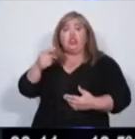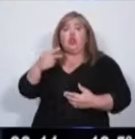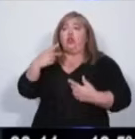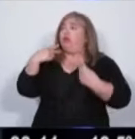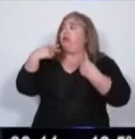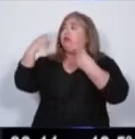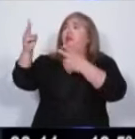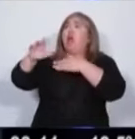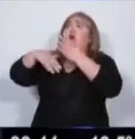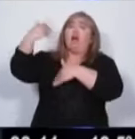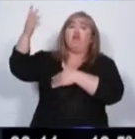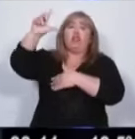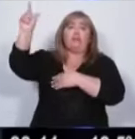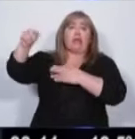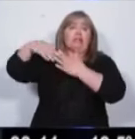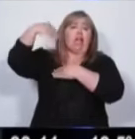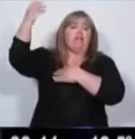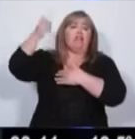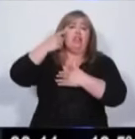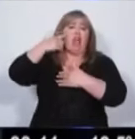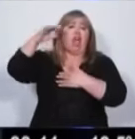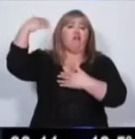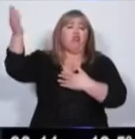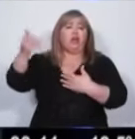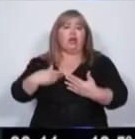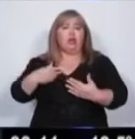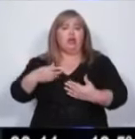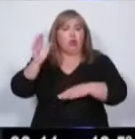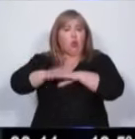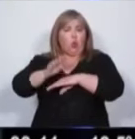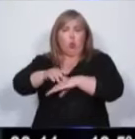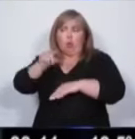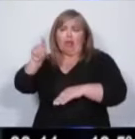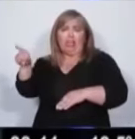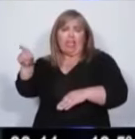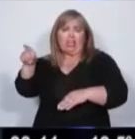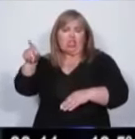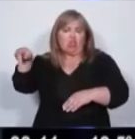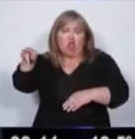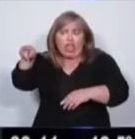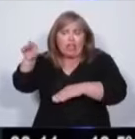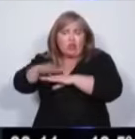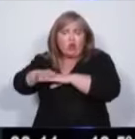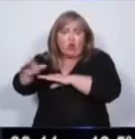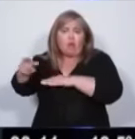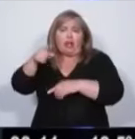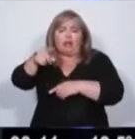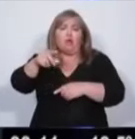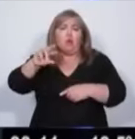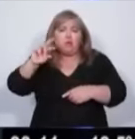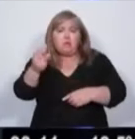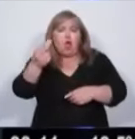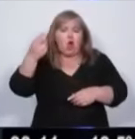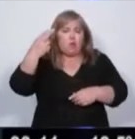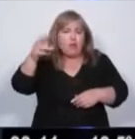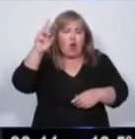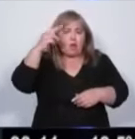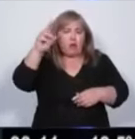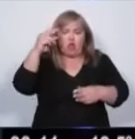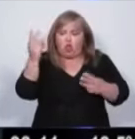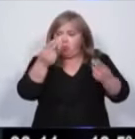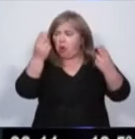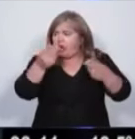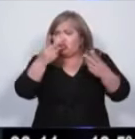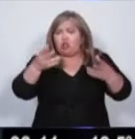estos tipos? Si son ellos los que te han hecho que vos cada día estés peor. Nuestro partido cuenta con los equipos técnicos, cuenta con todo para